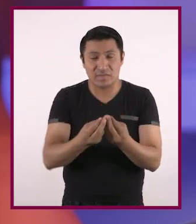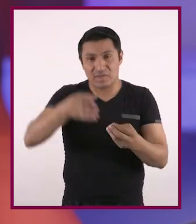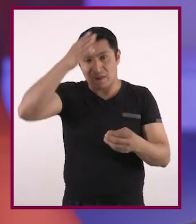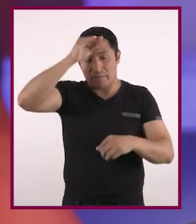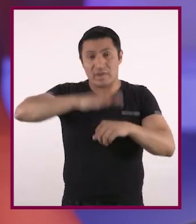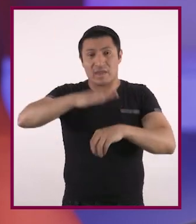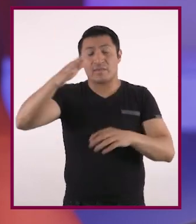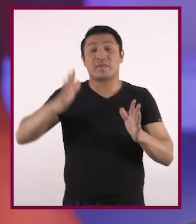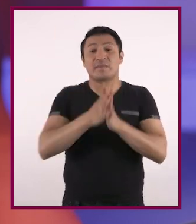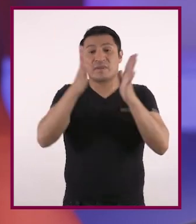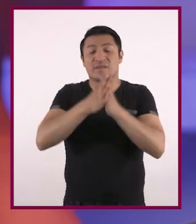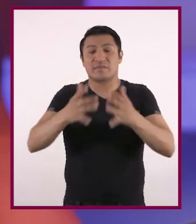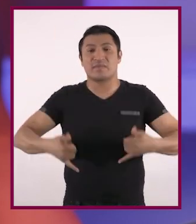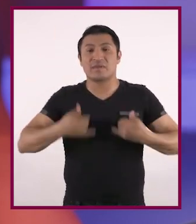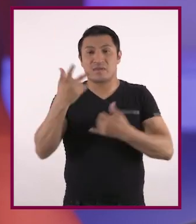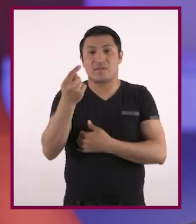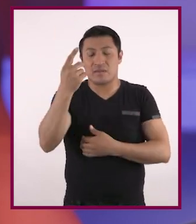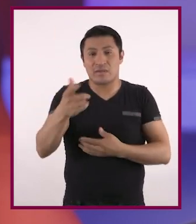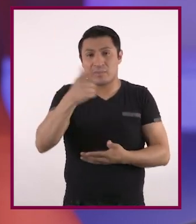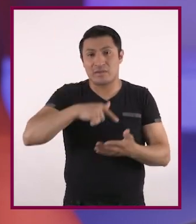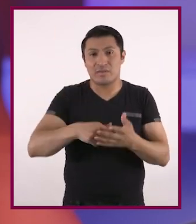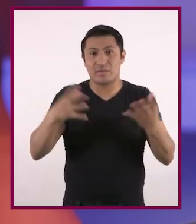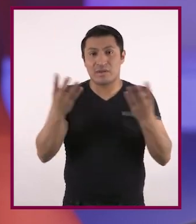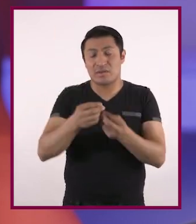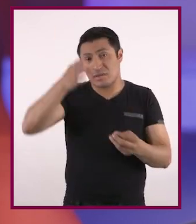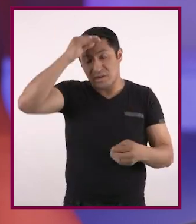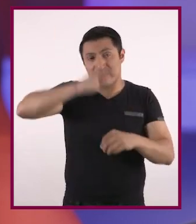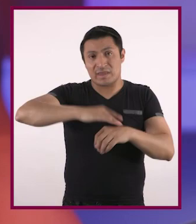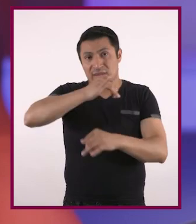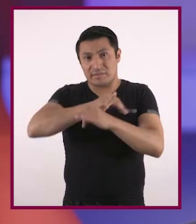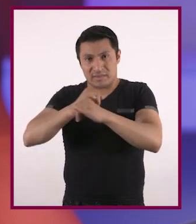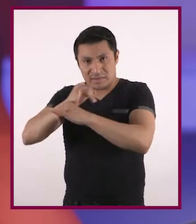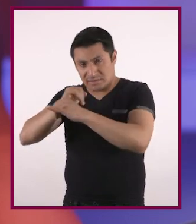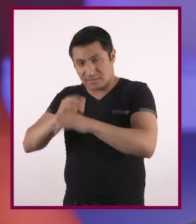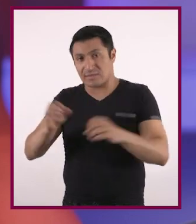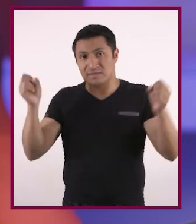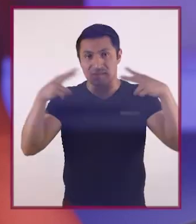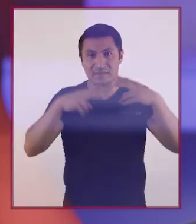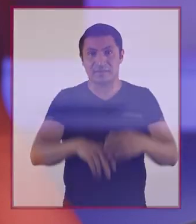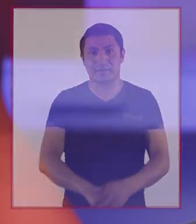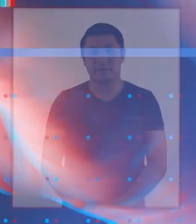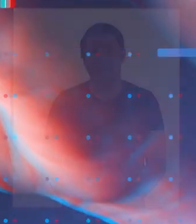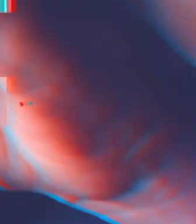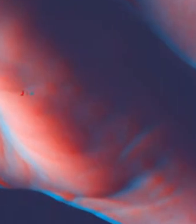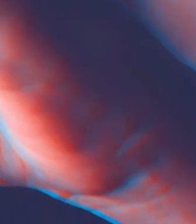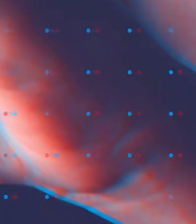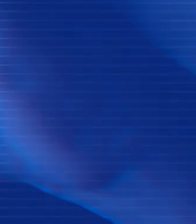nosotros y participa con Jóvenes en TV, espacio de reflexión y construcción de conocimiento. ¡Hasta pronto!